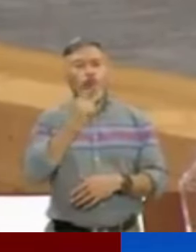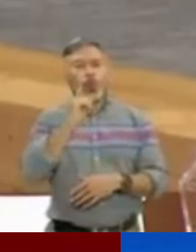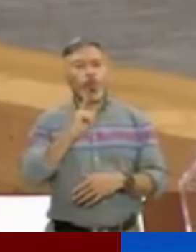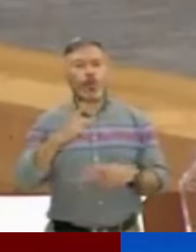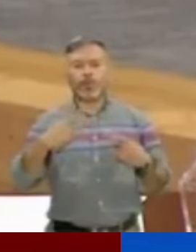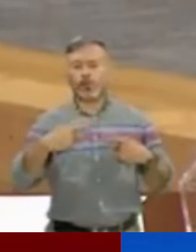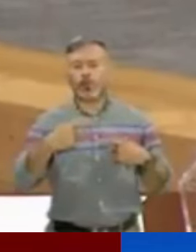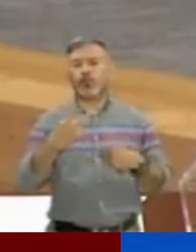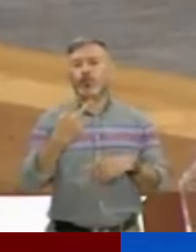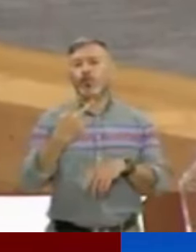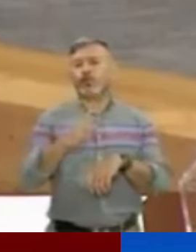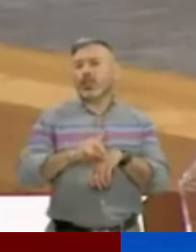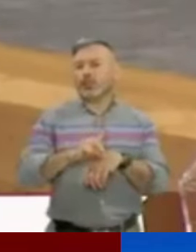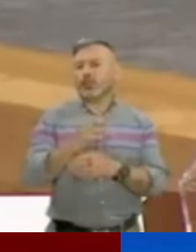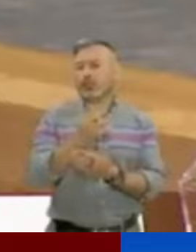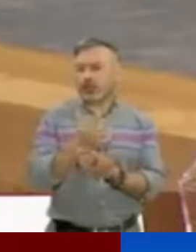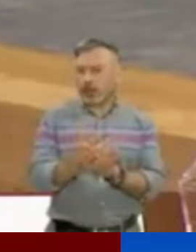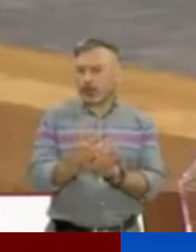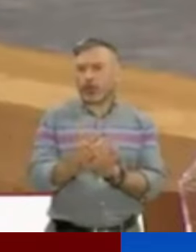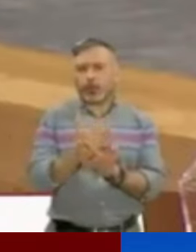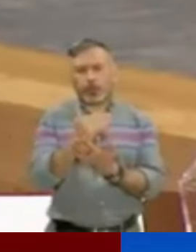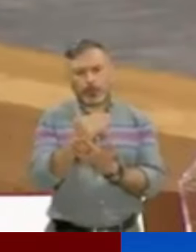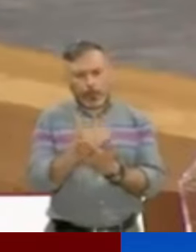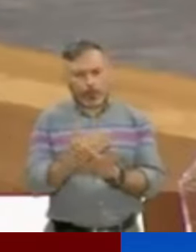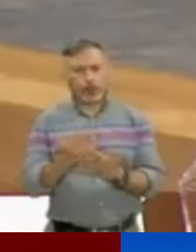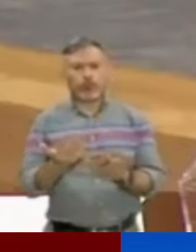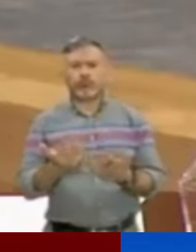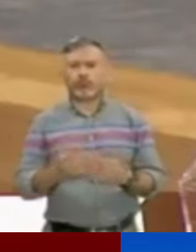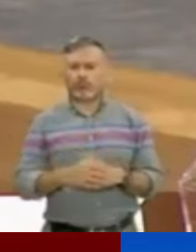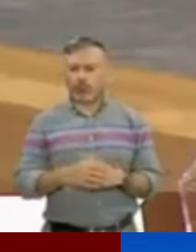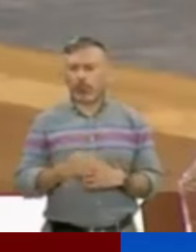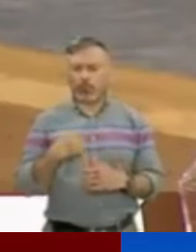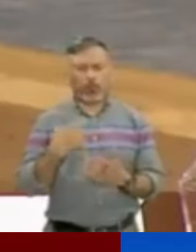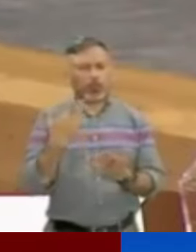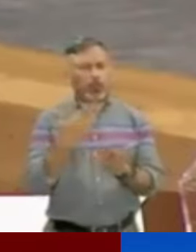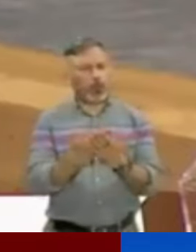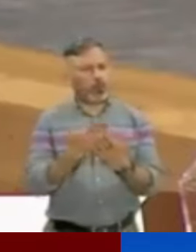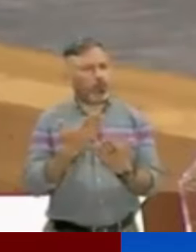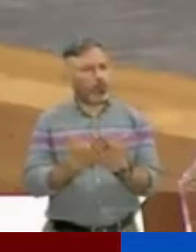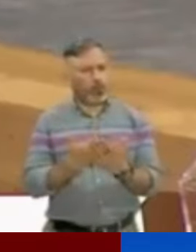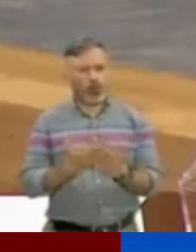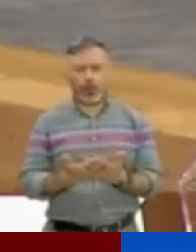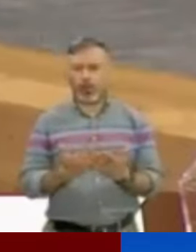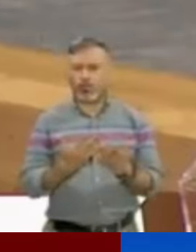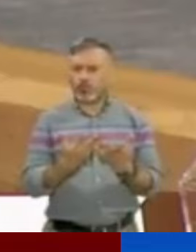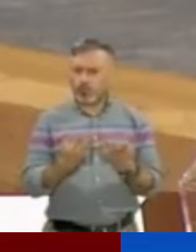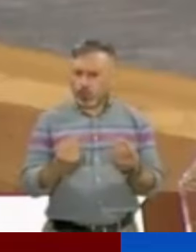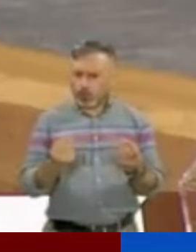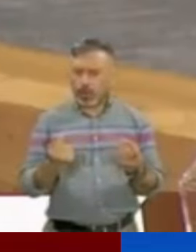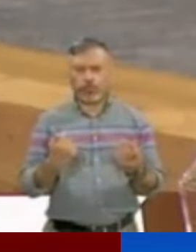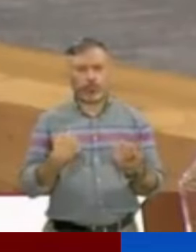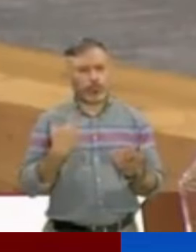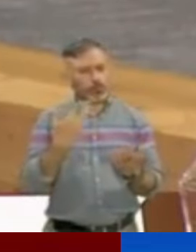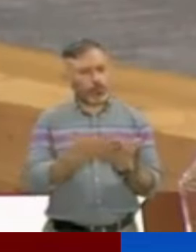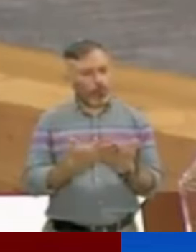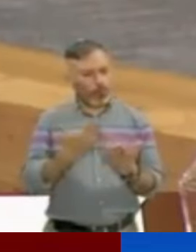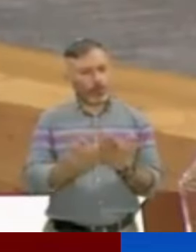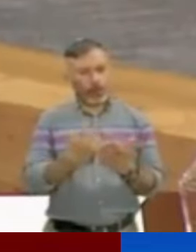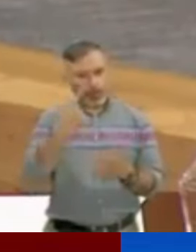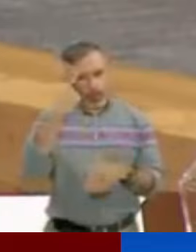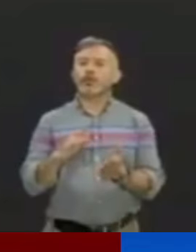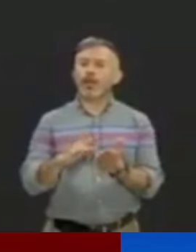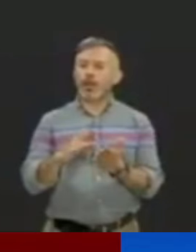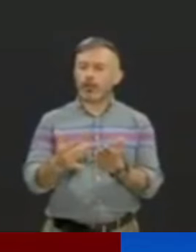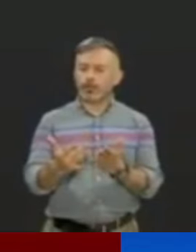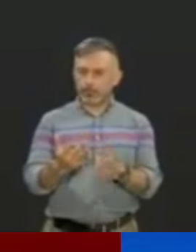trabajadores de este país, entre otras, muchas otras propuestas que hacemos para que la gente tenga una vida